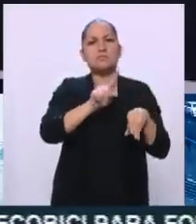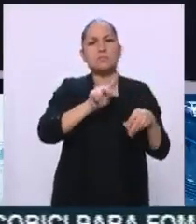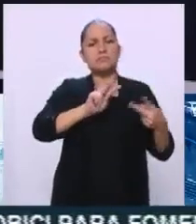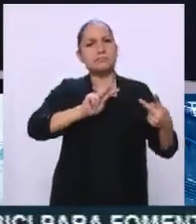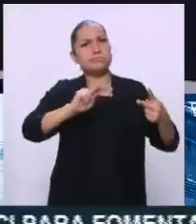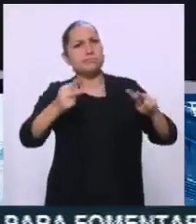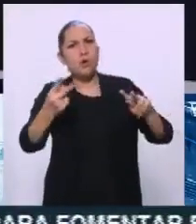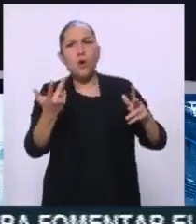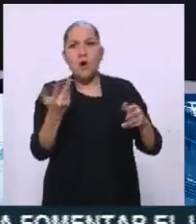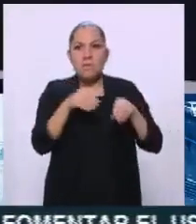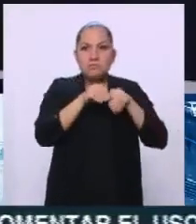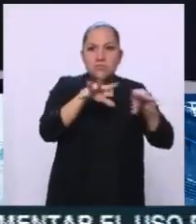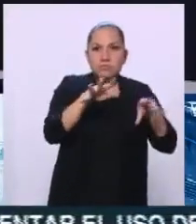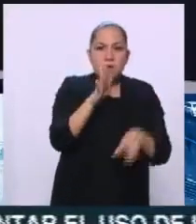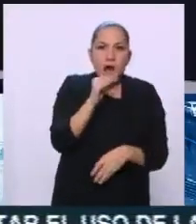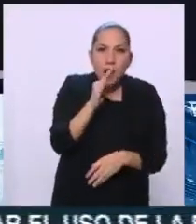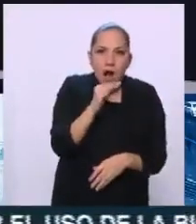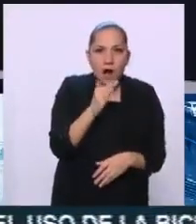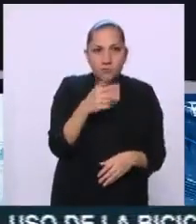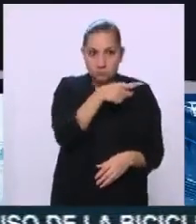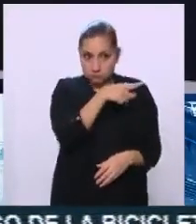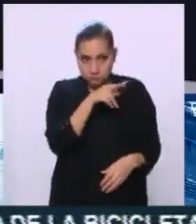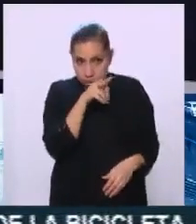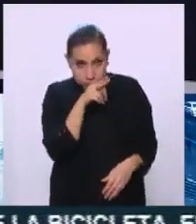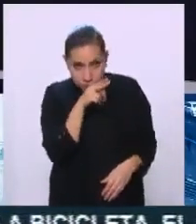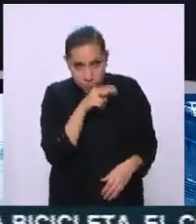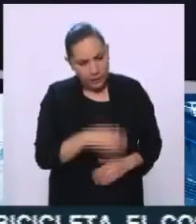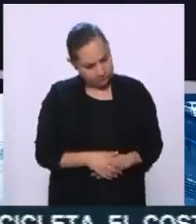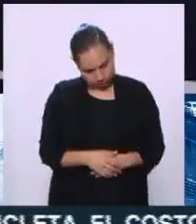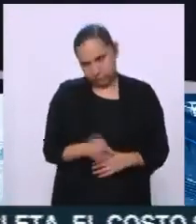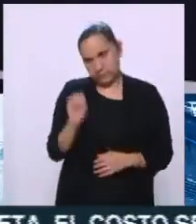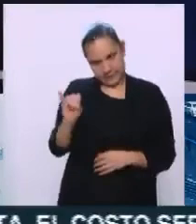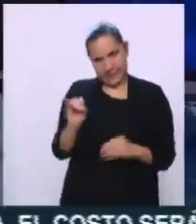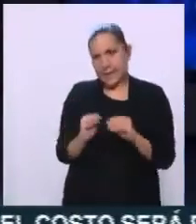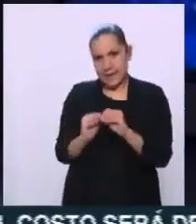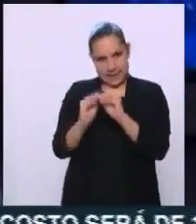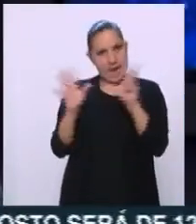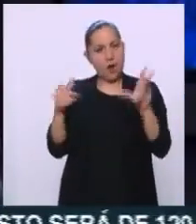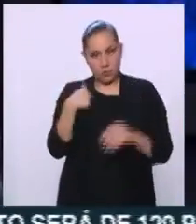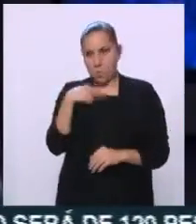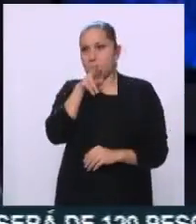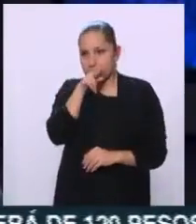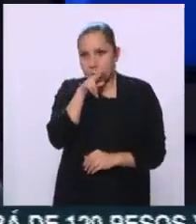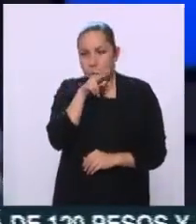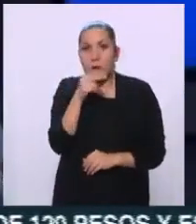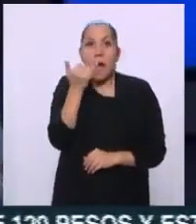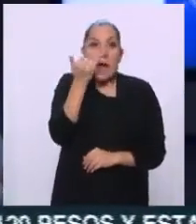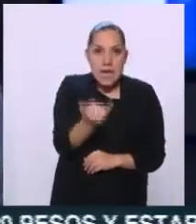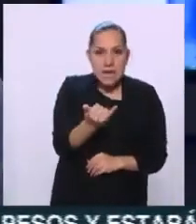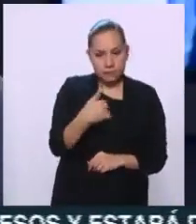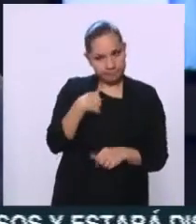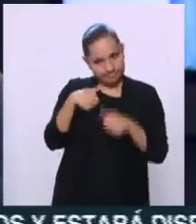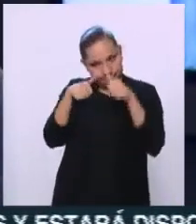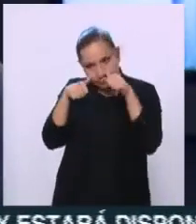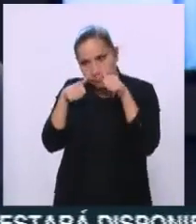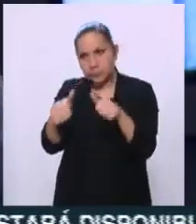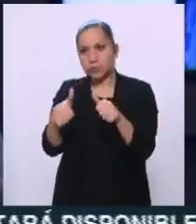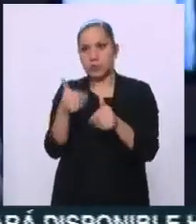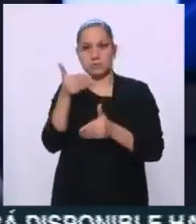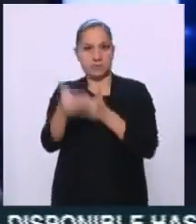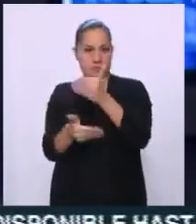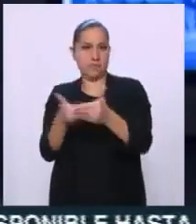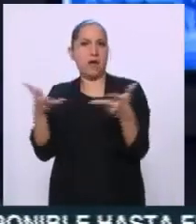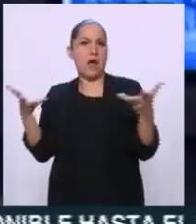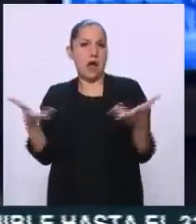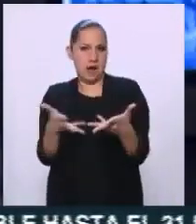que nos preocupa, porque tenemos, nos ocupa y nos preocupa. ¿Cómo nos ocupa? Bueno, nos ocupa porque